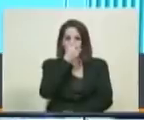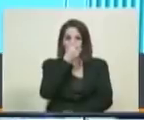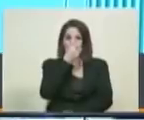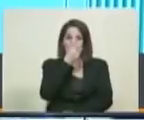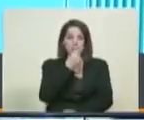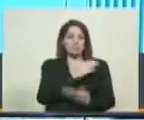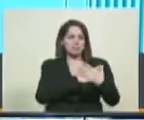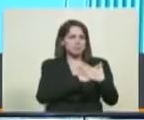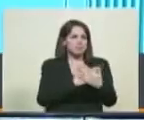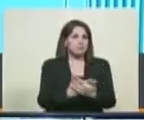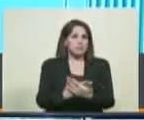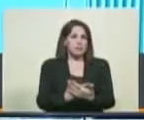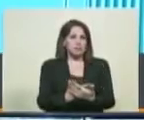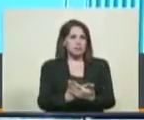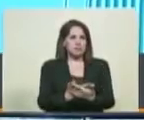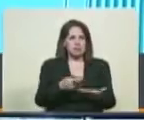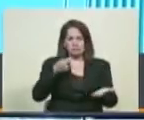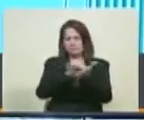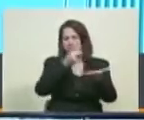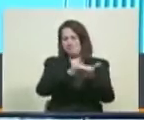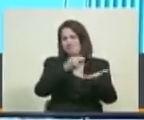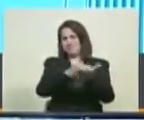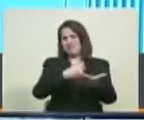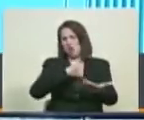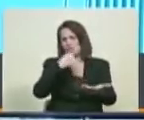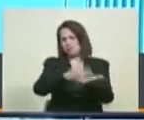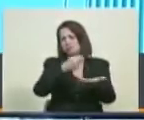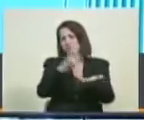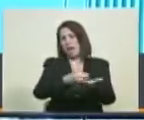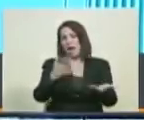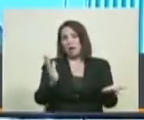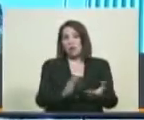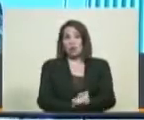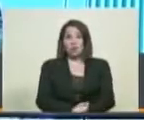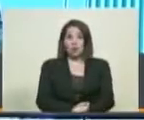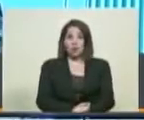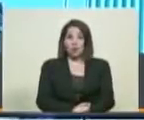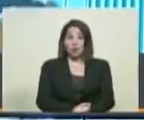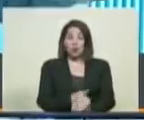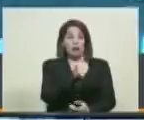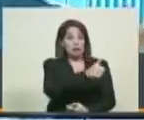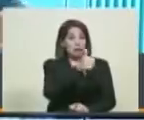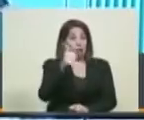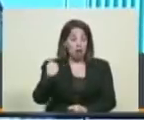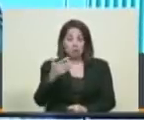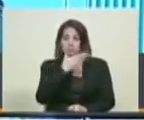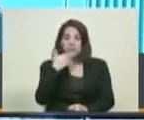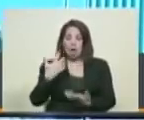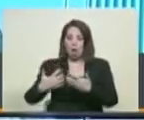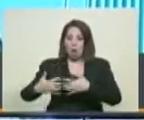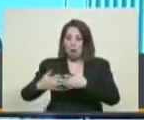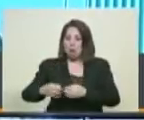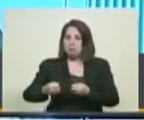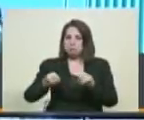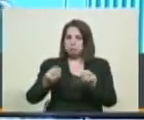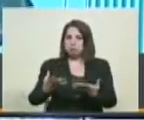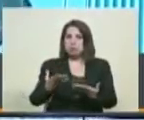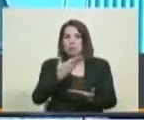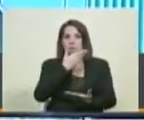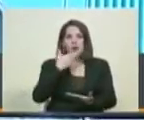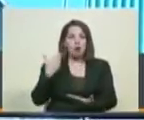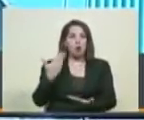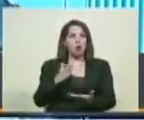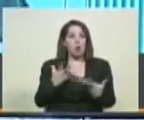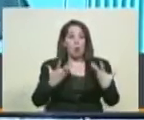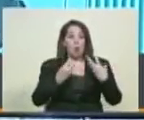Estoy dispuesto, mira, a pichar duro y a meter recursos para que las proveedurías mejoren aún más, pero al